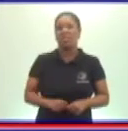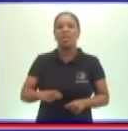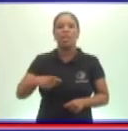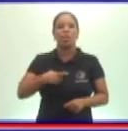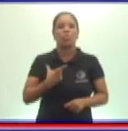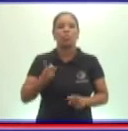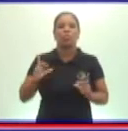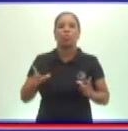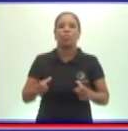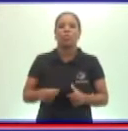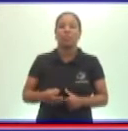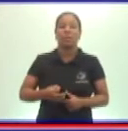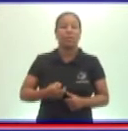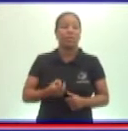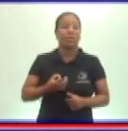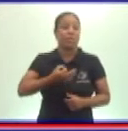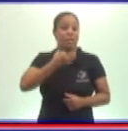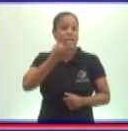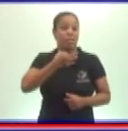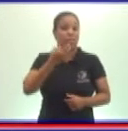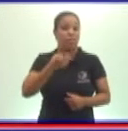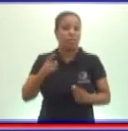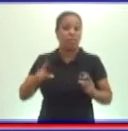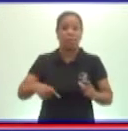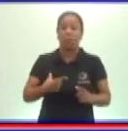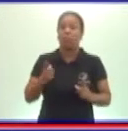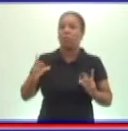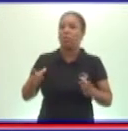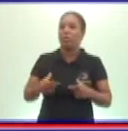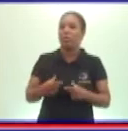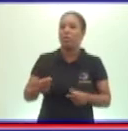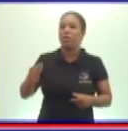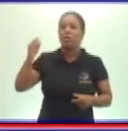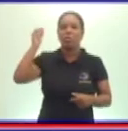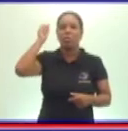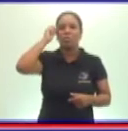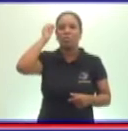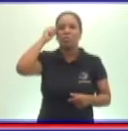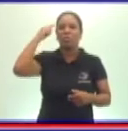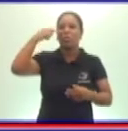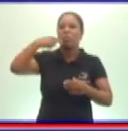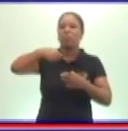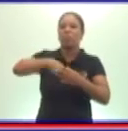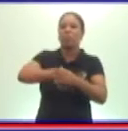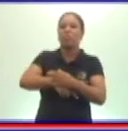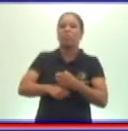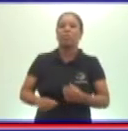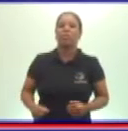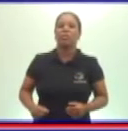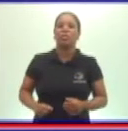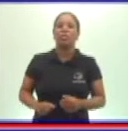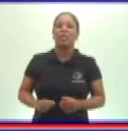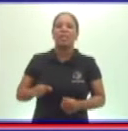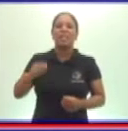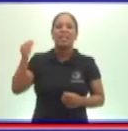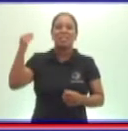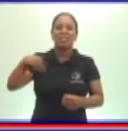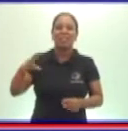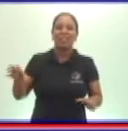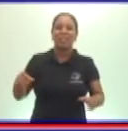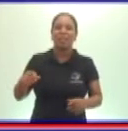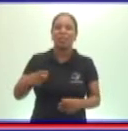y expresa diciendo la cultura política es un conocimiento profundo. Y ya usted sabe que cultura política es conocimiento de los